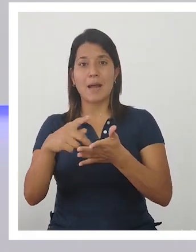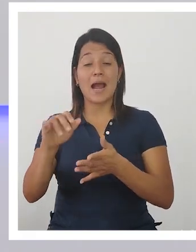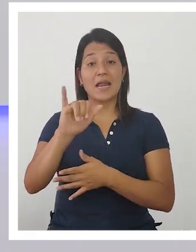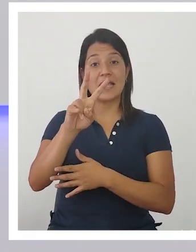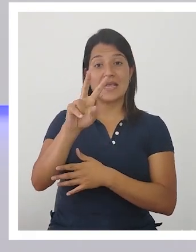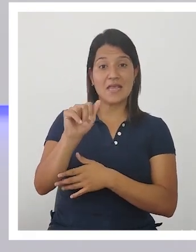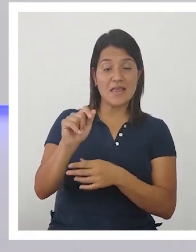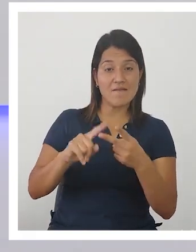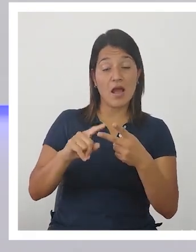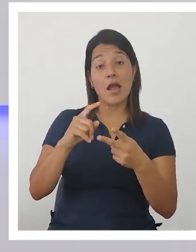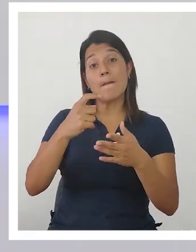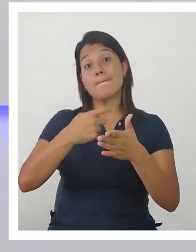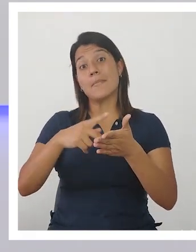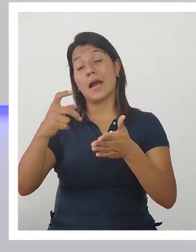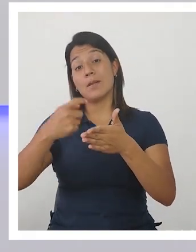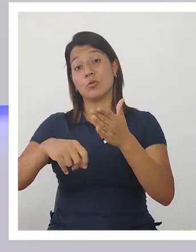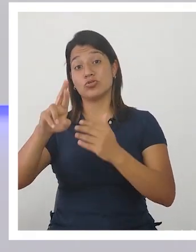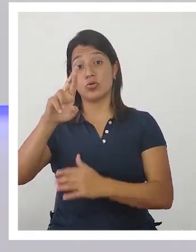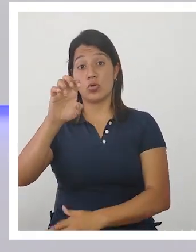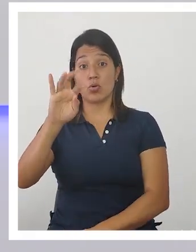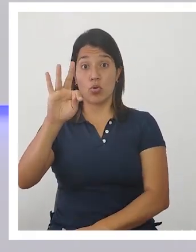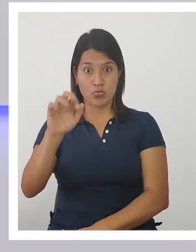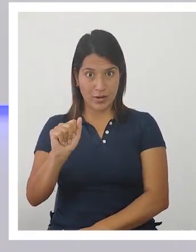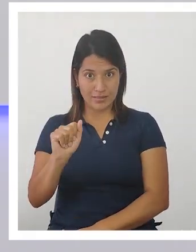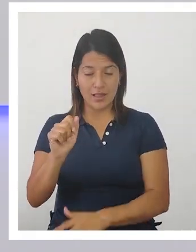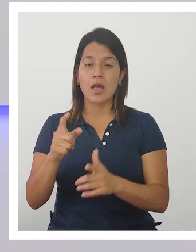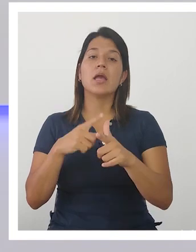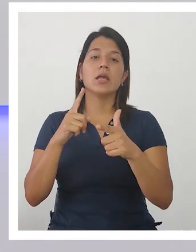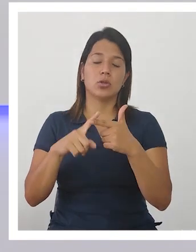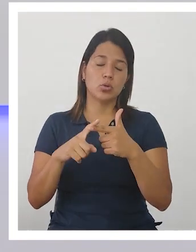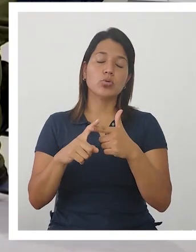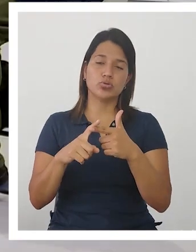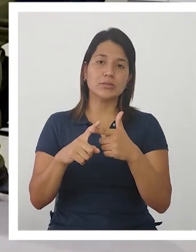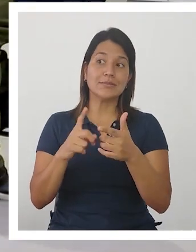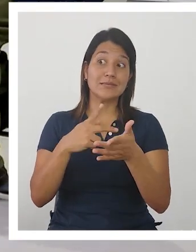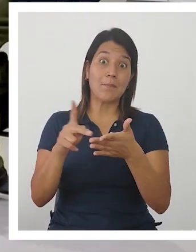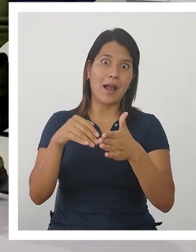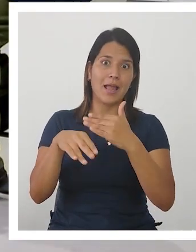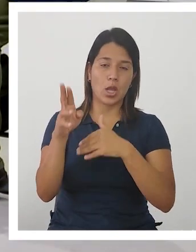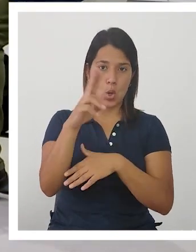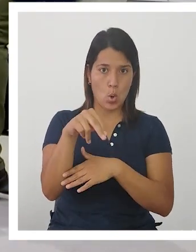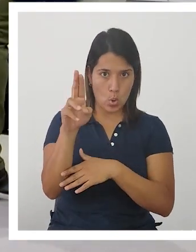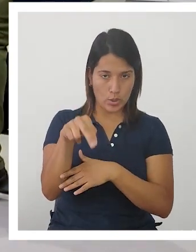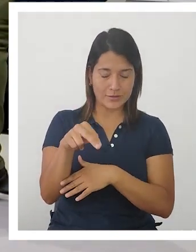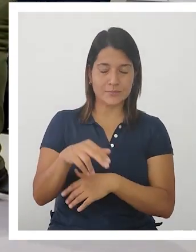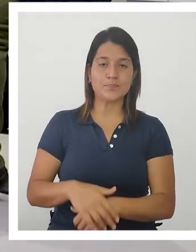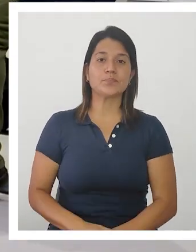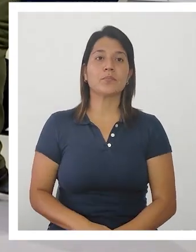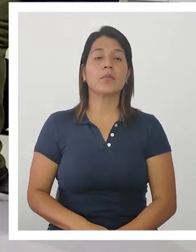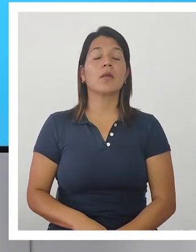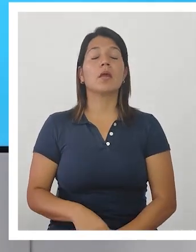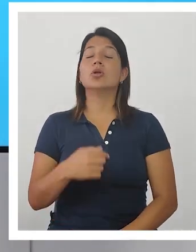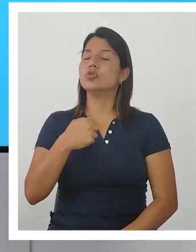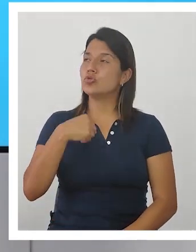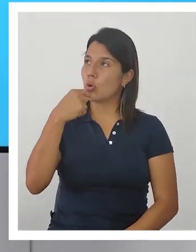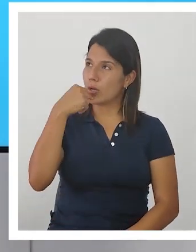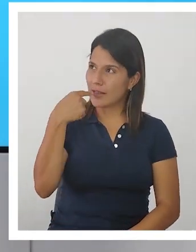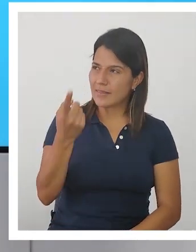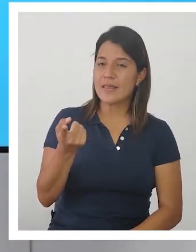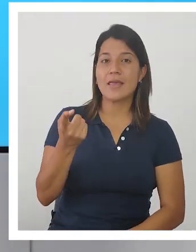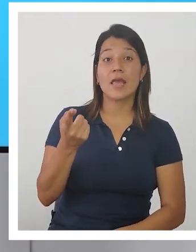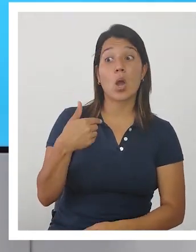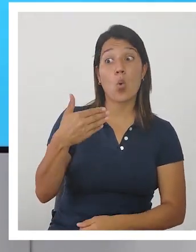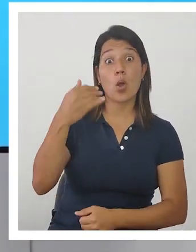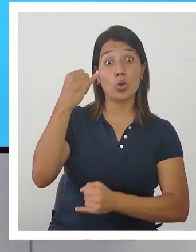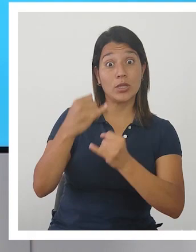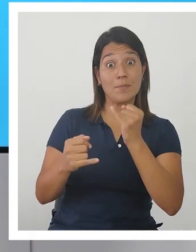la demanda sigue siendo colones y no dólares. Bueno, le dije al finalizar el primer bloque que le iba a preguntar